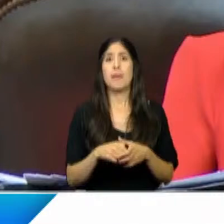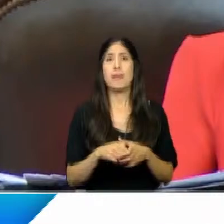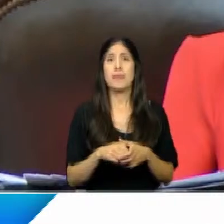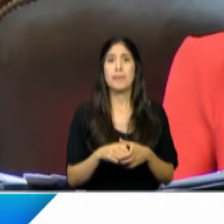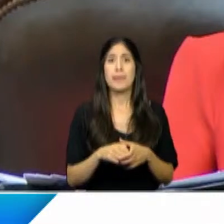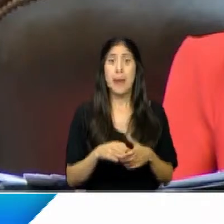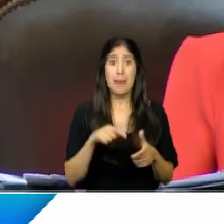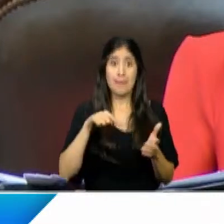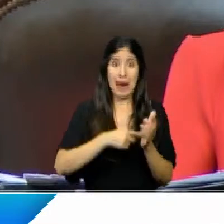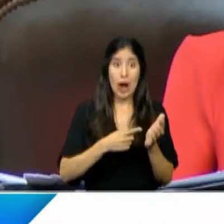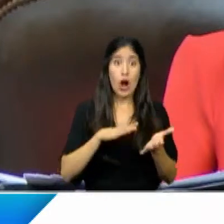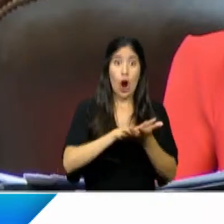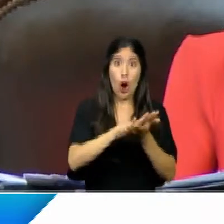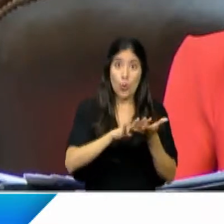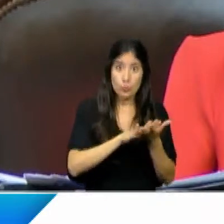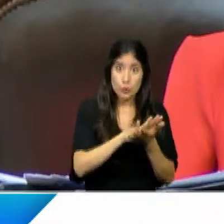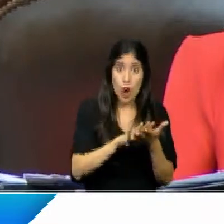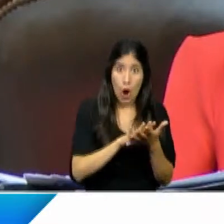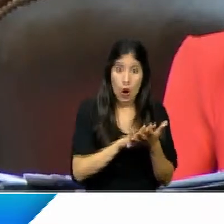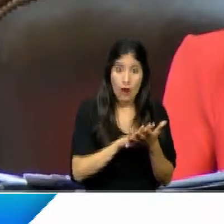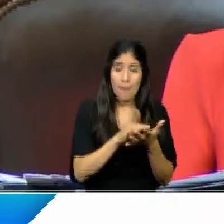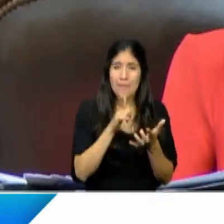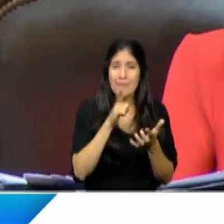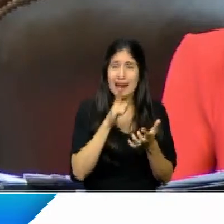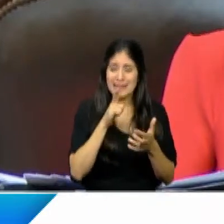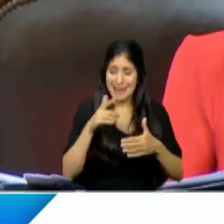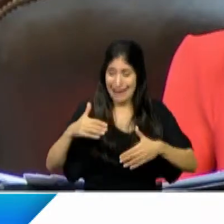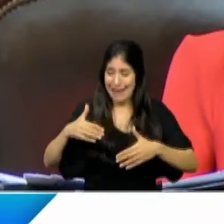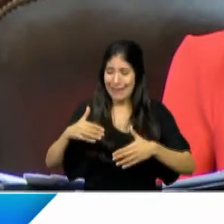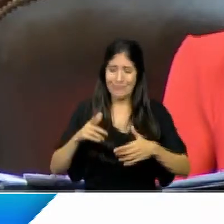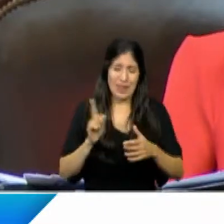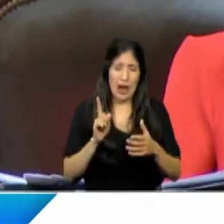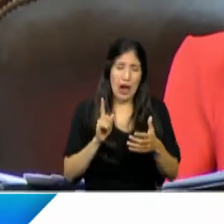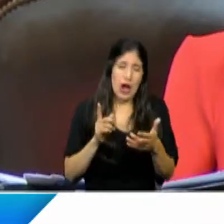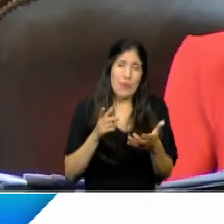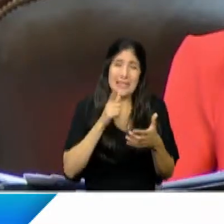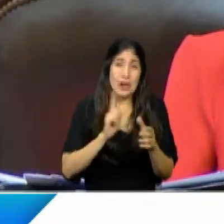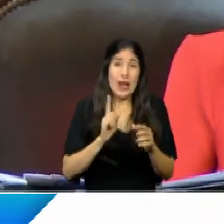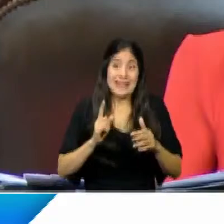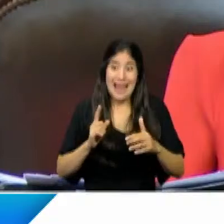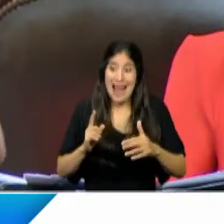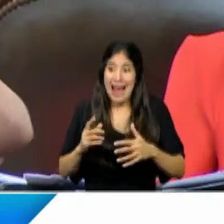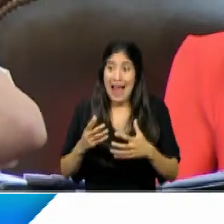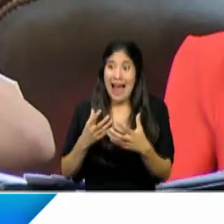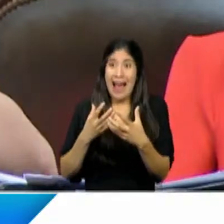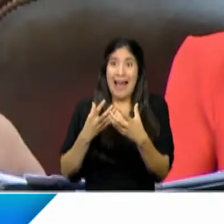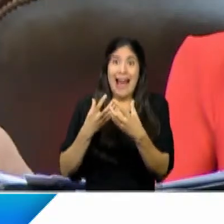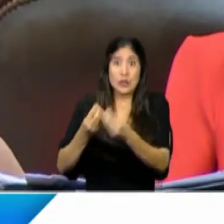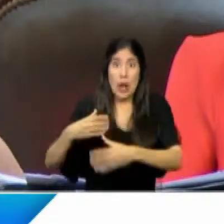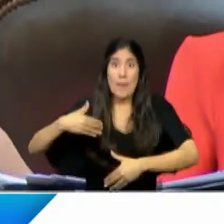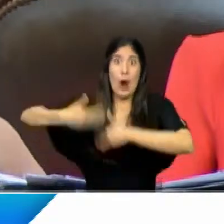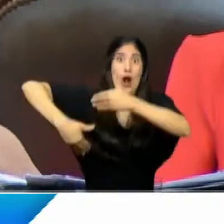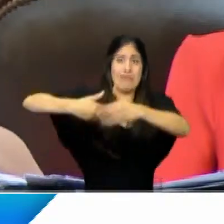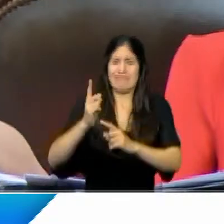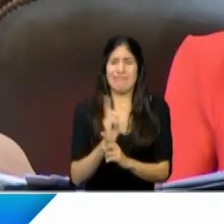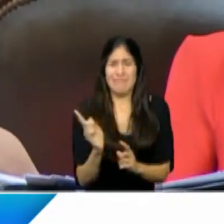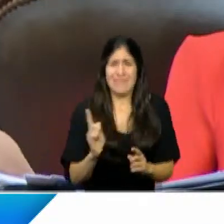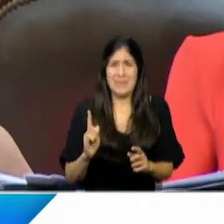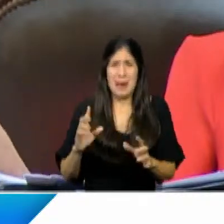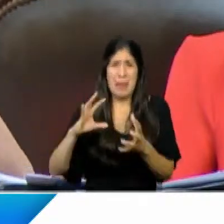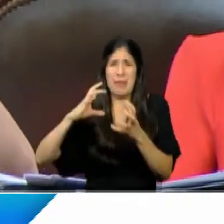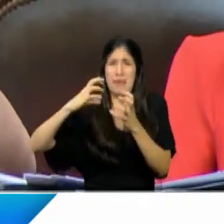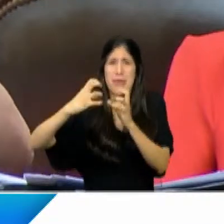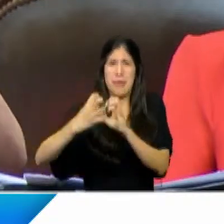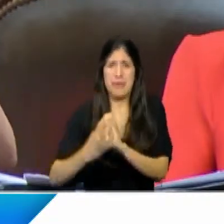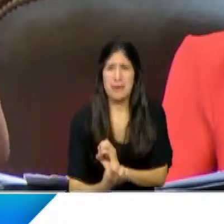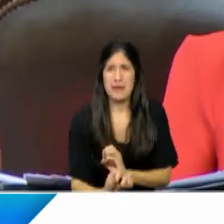el crecimiento económico de los argentinos. Un cepo porque los que están adentro no pueden escapar de esta lógica perversa de